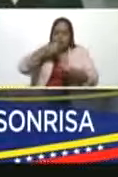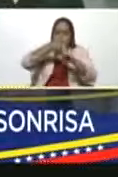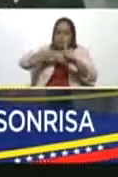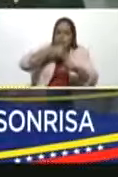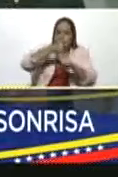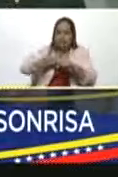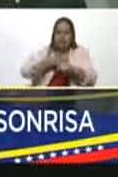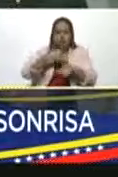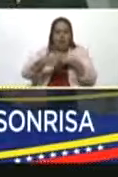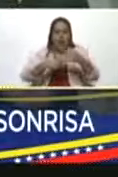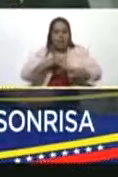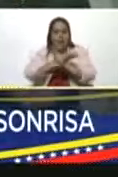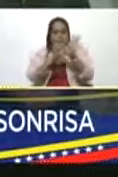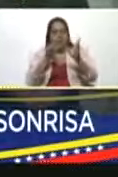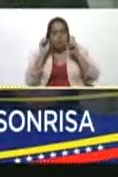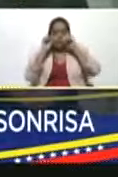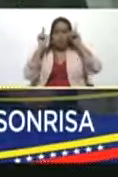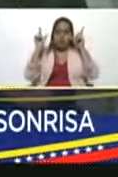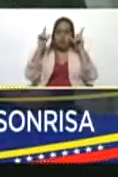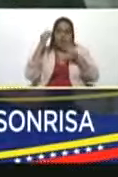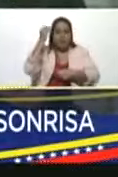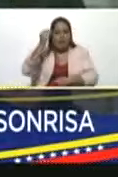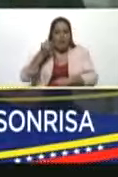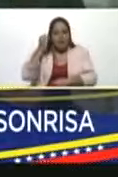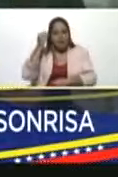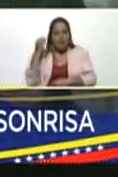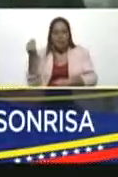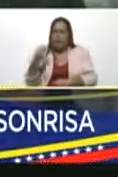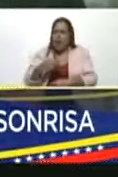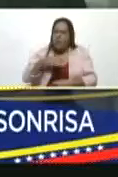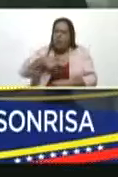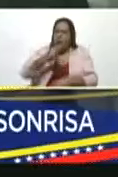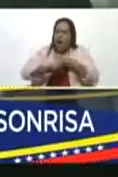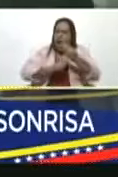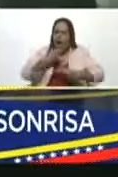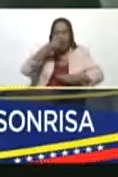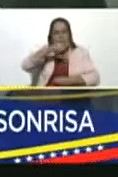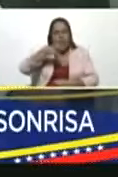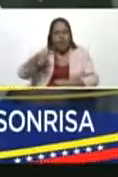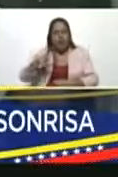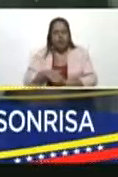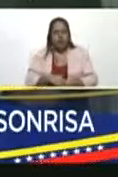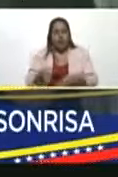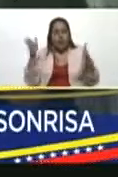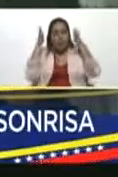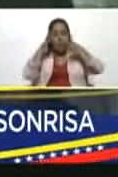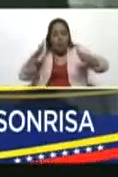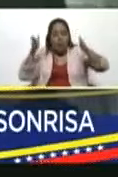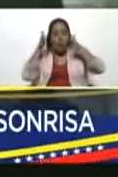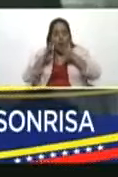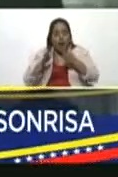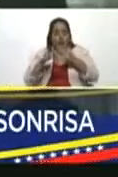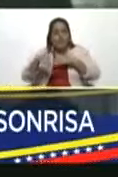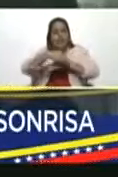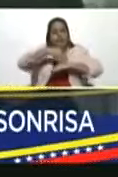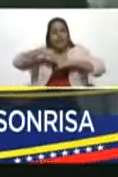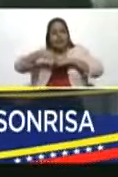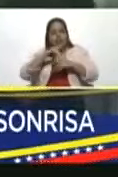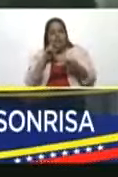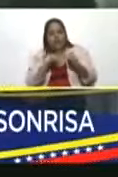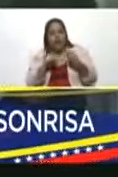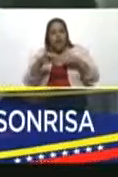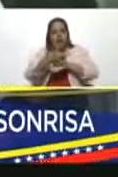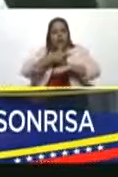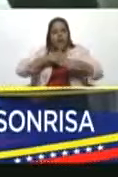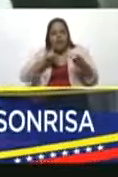de cada mañana levantarse y pensar qué más puede hacer por su pueblo, orientó a nuestra ministra, a los